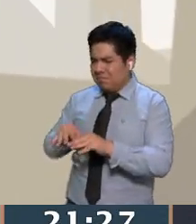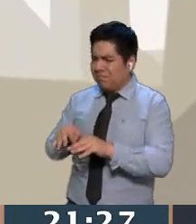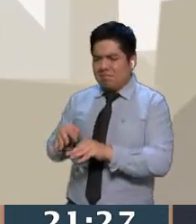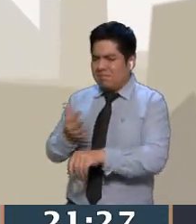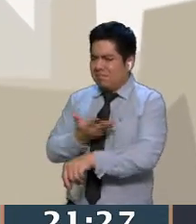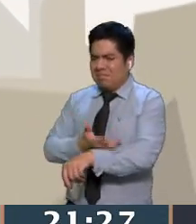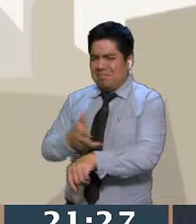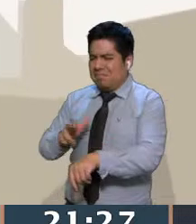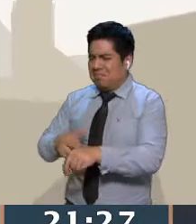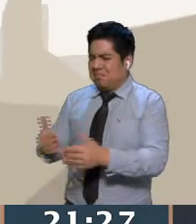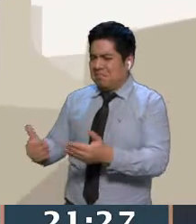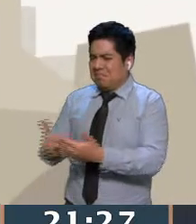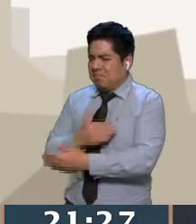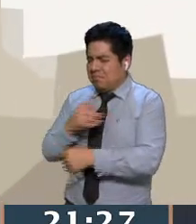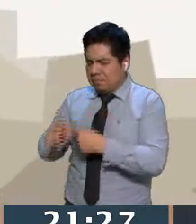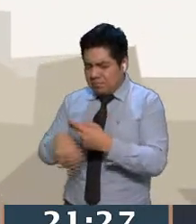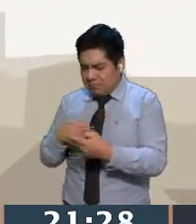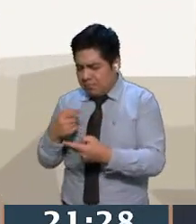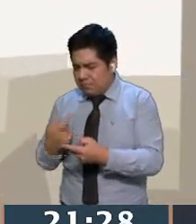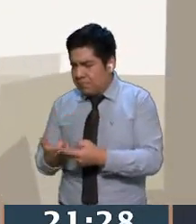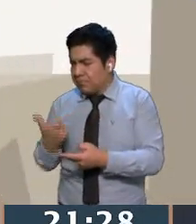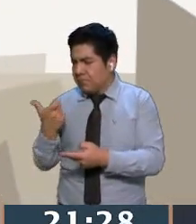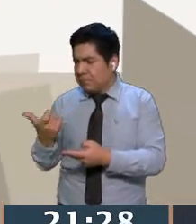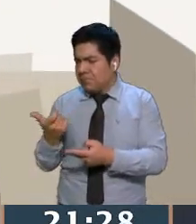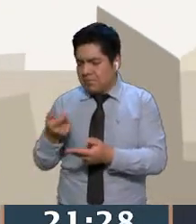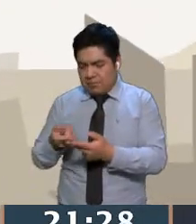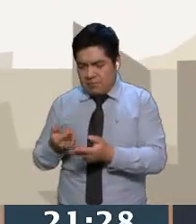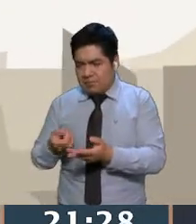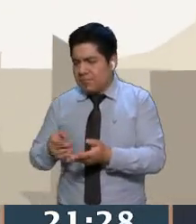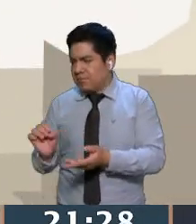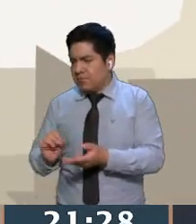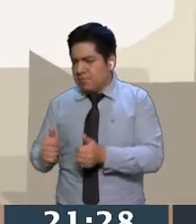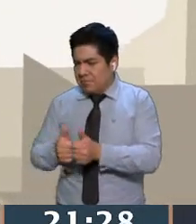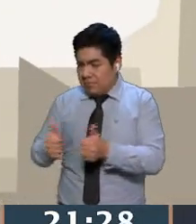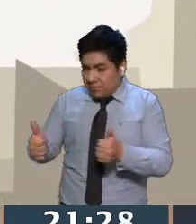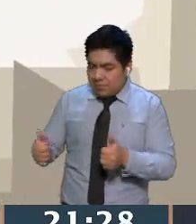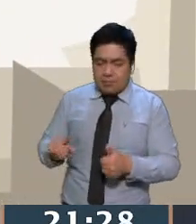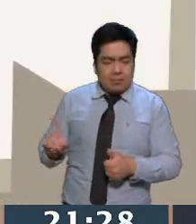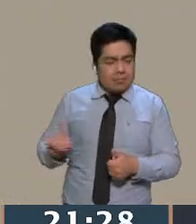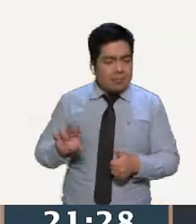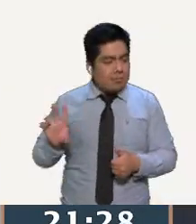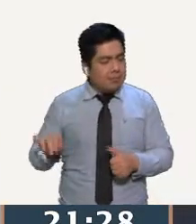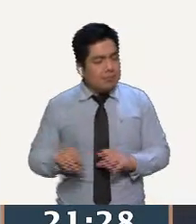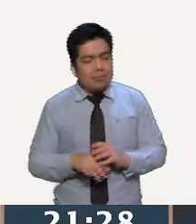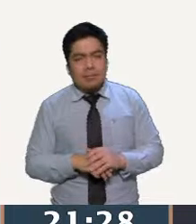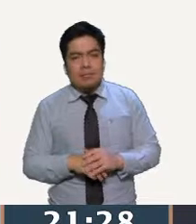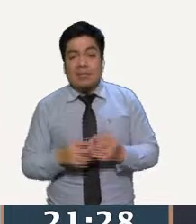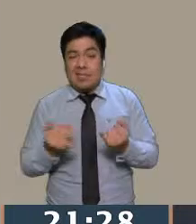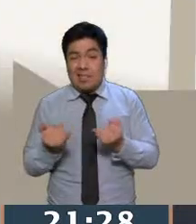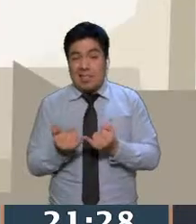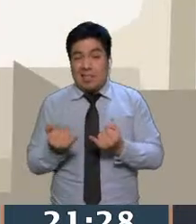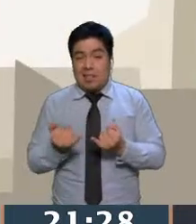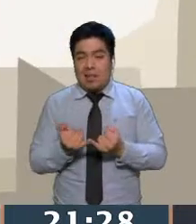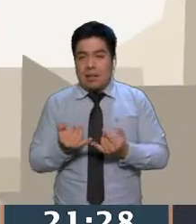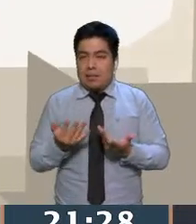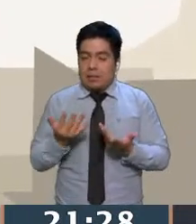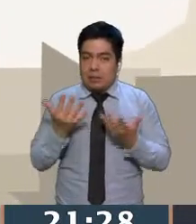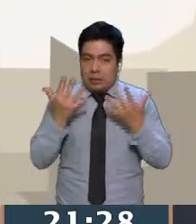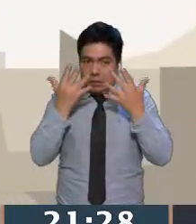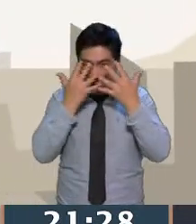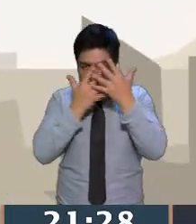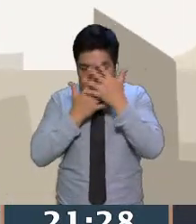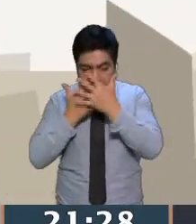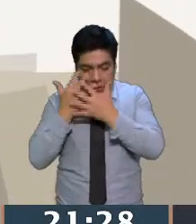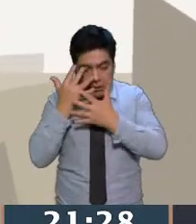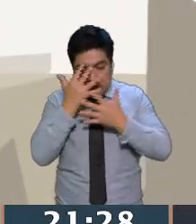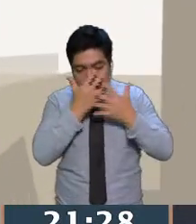son independientes del poder económico, que es un poder fáctico. Además, tergiversan las cosas, tergiversan